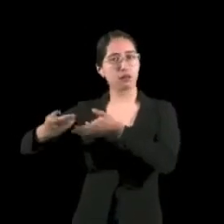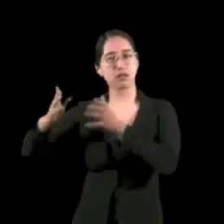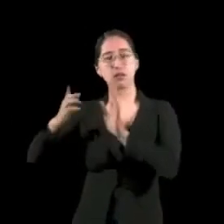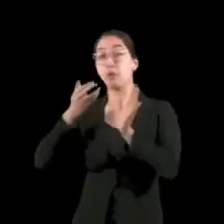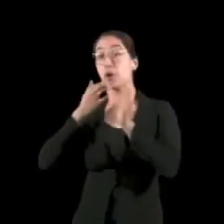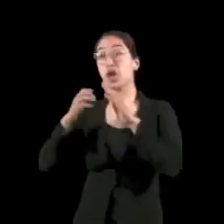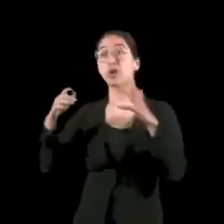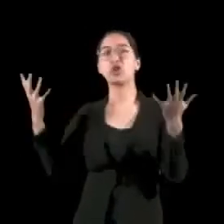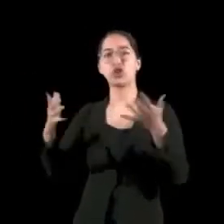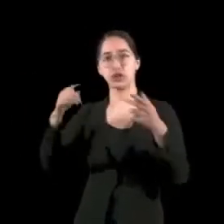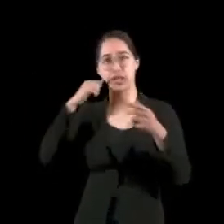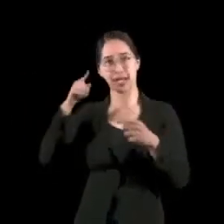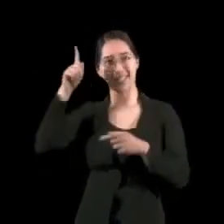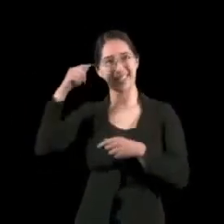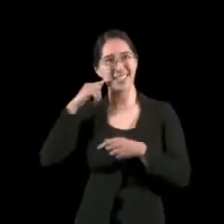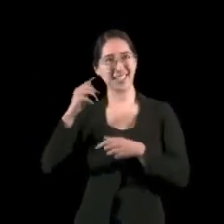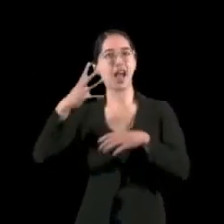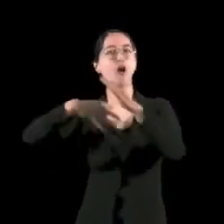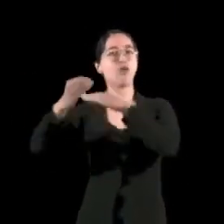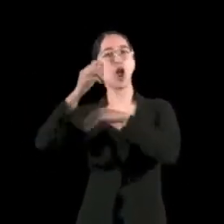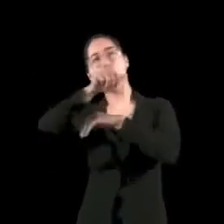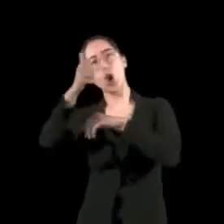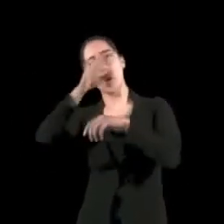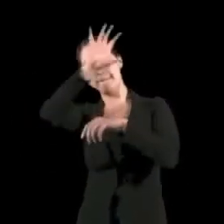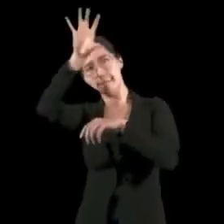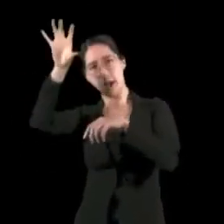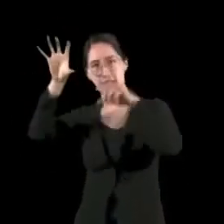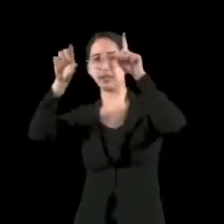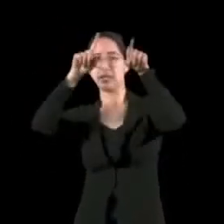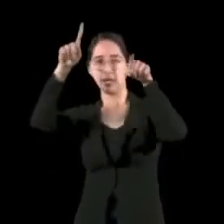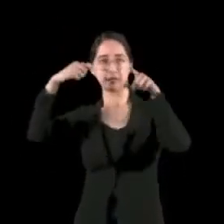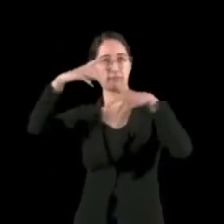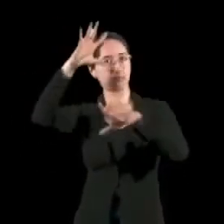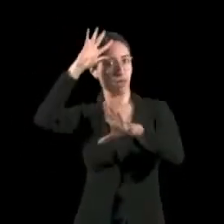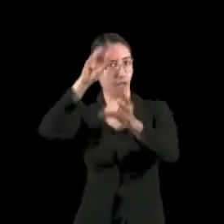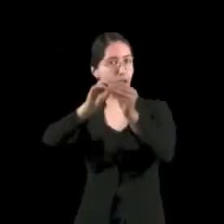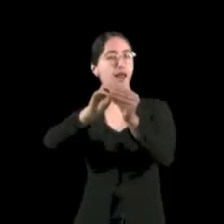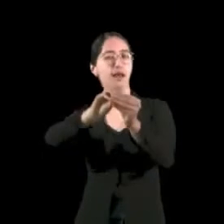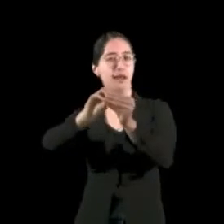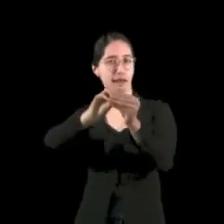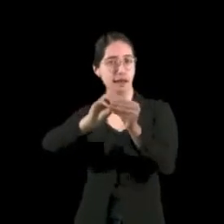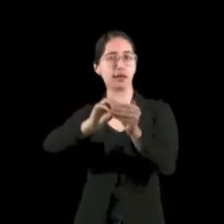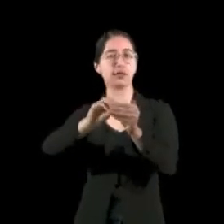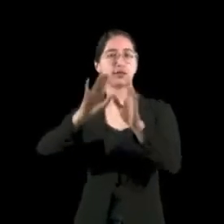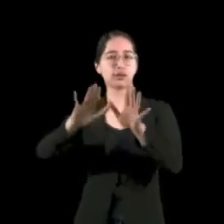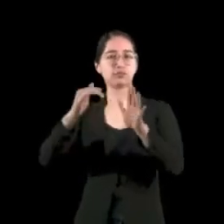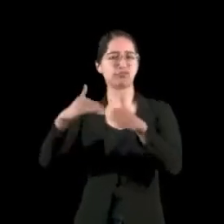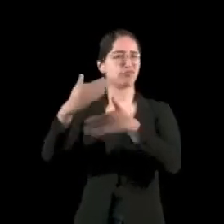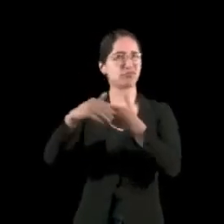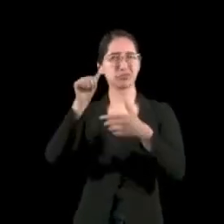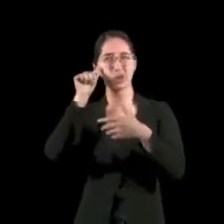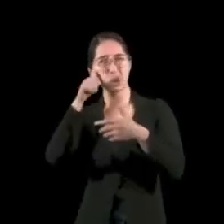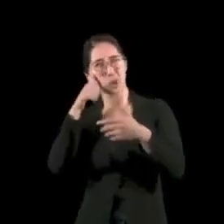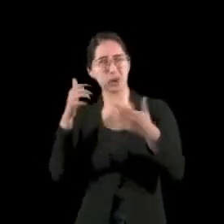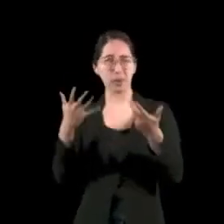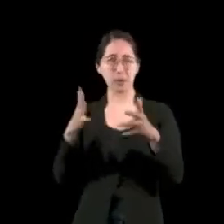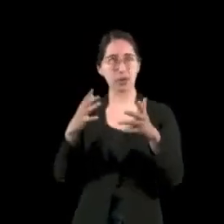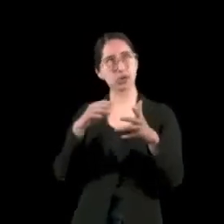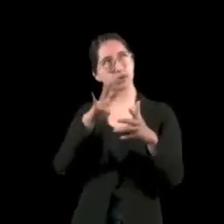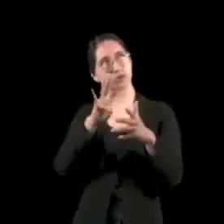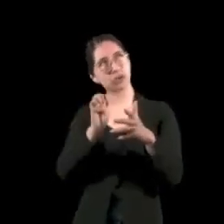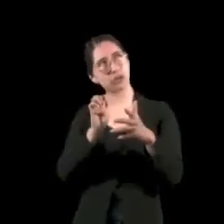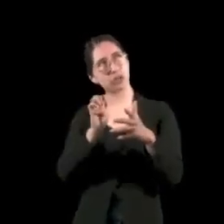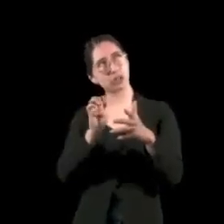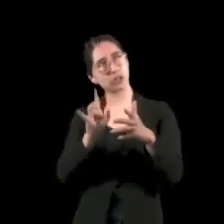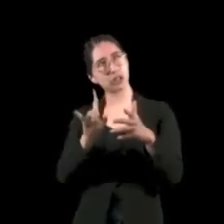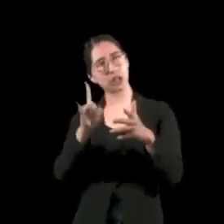a través, pues, de todo un montón de mecanismos que fracasó. no recuerdo el año, eso es 90 y pico,